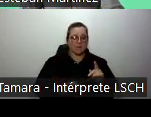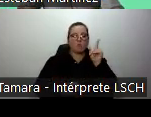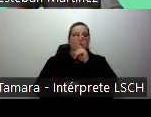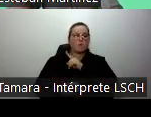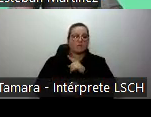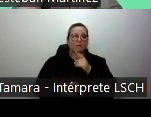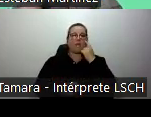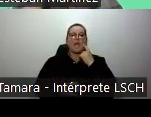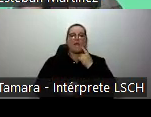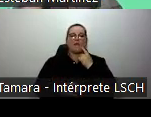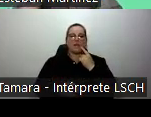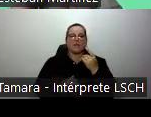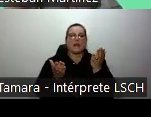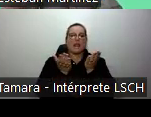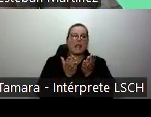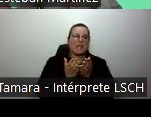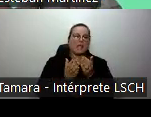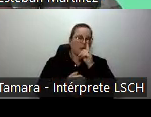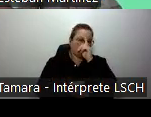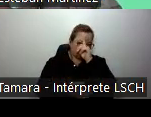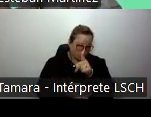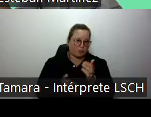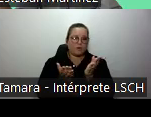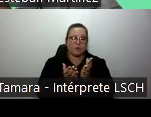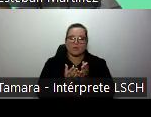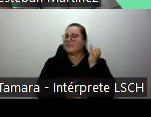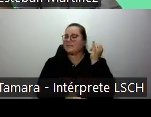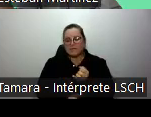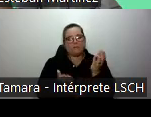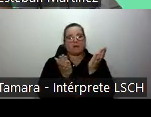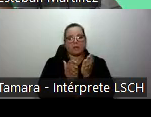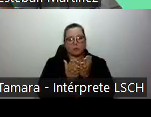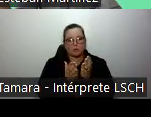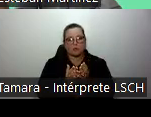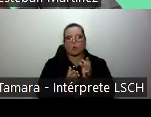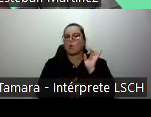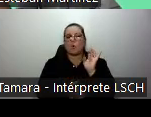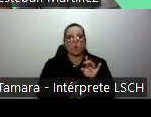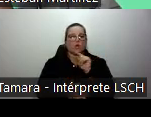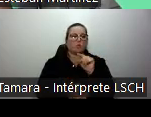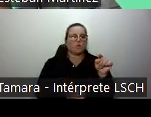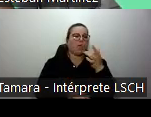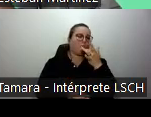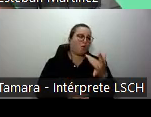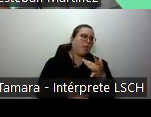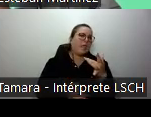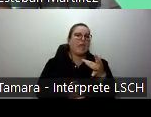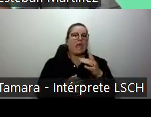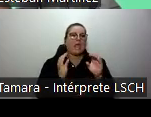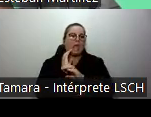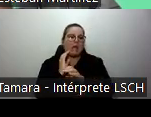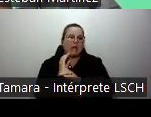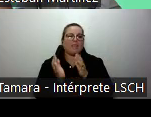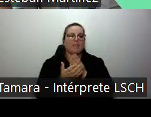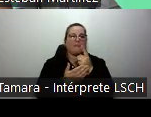lograrlo un hábito de estudio ya tienen que seguir siempre estudiando ya no solamente porque estén en una carrera ya definan bien que tienen que seguir